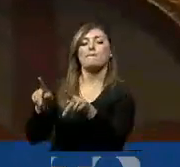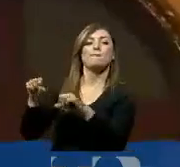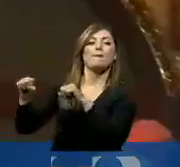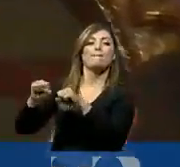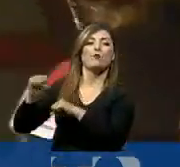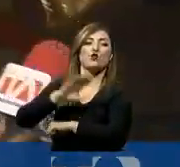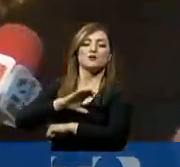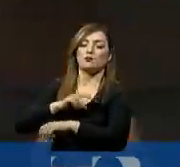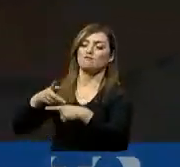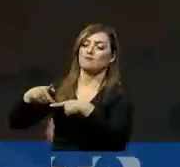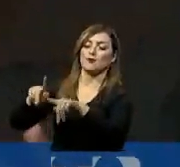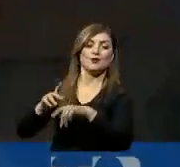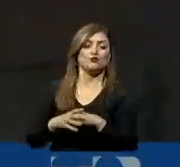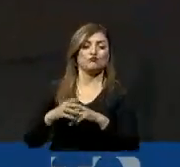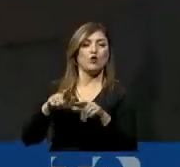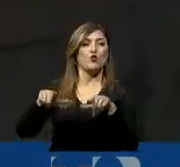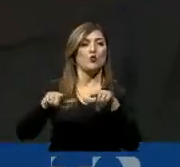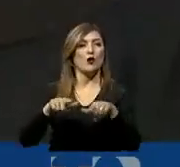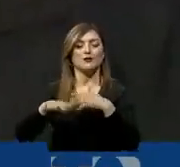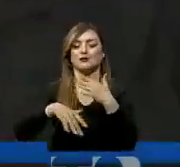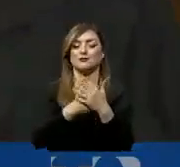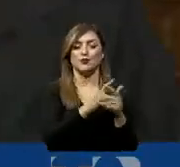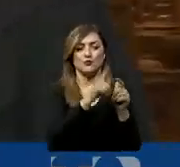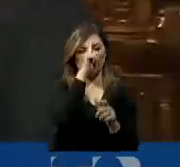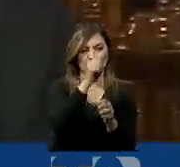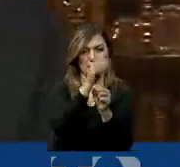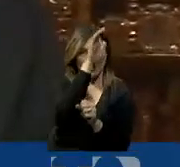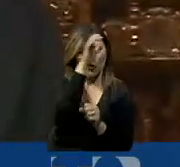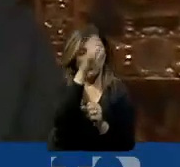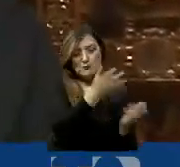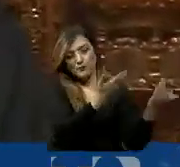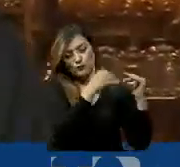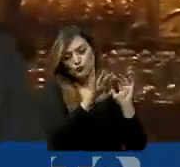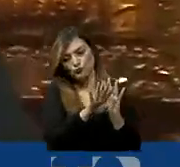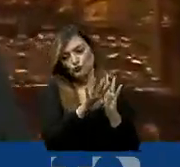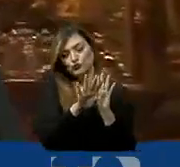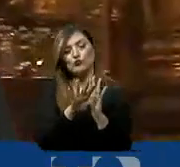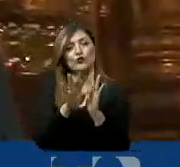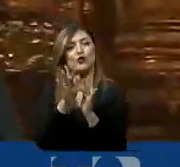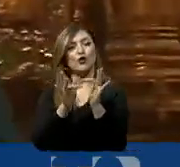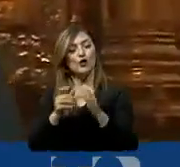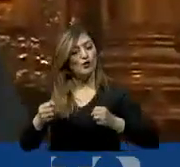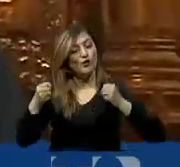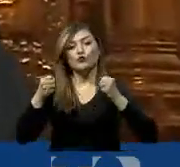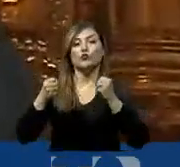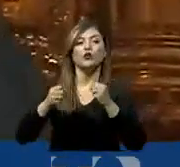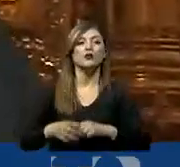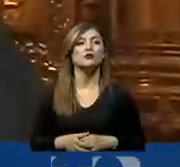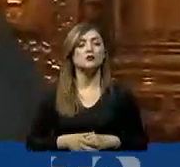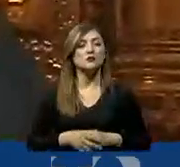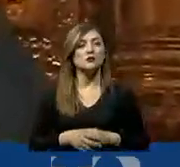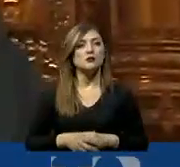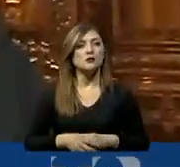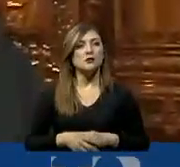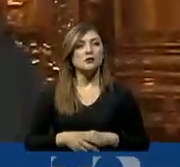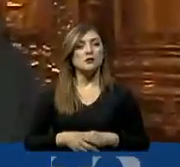para que la gente, los fieles, los devotos puedan asistir a esta procesión penitencial de Jesús Gran Poder. También hay que recalcar